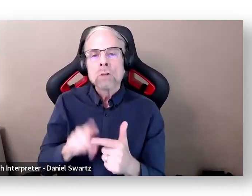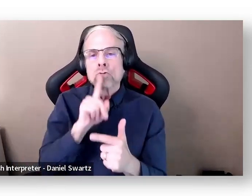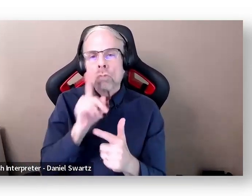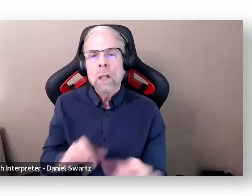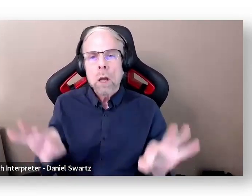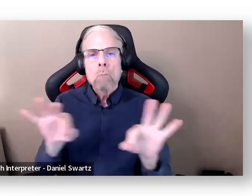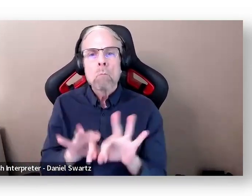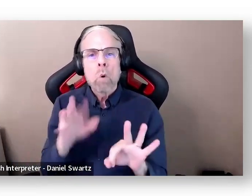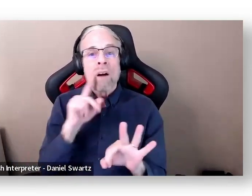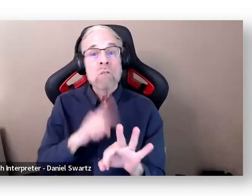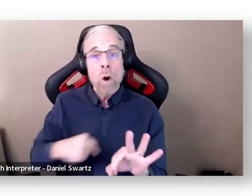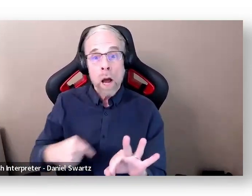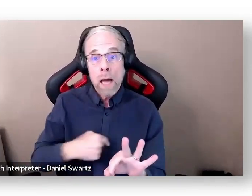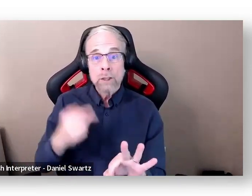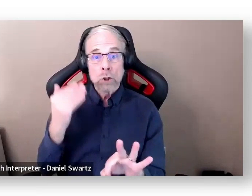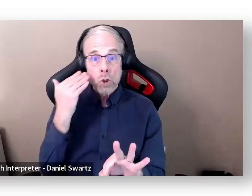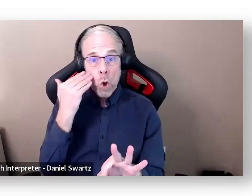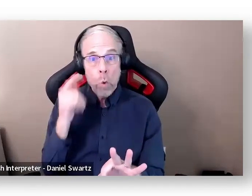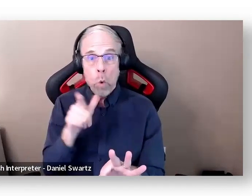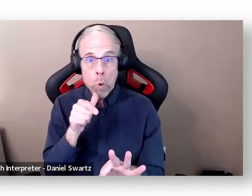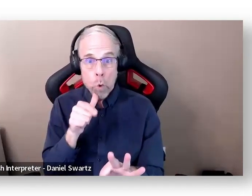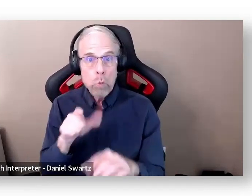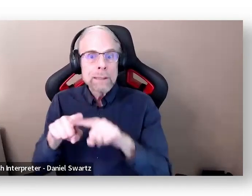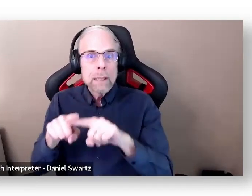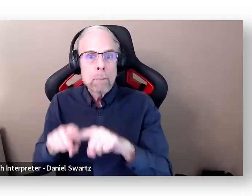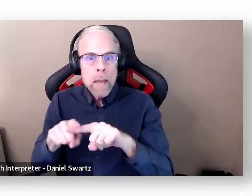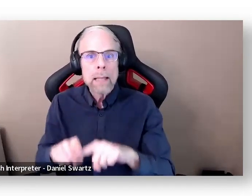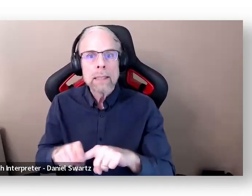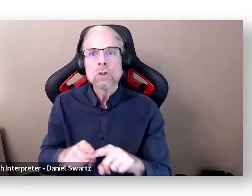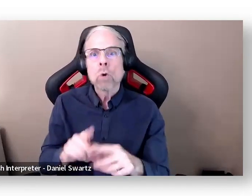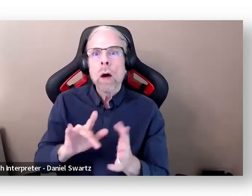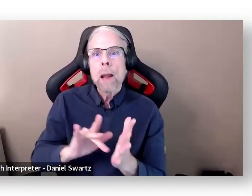y para ofrecerles recursos.